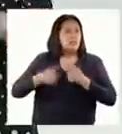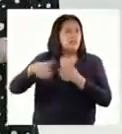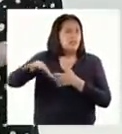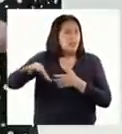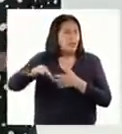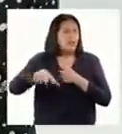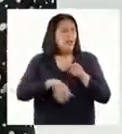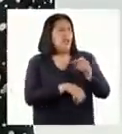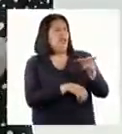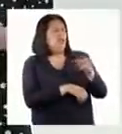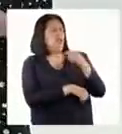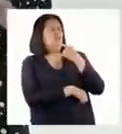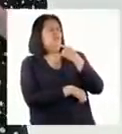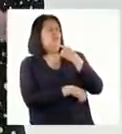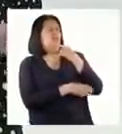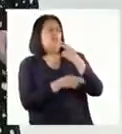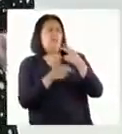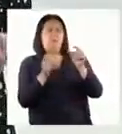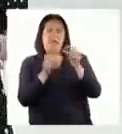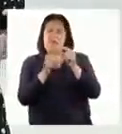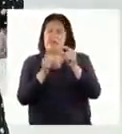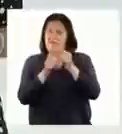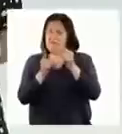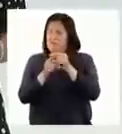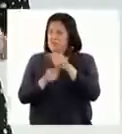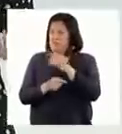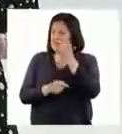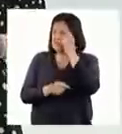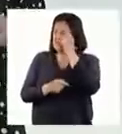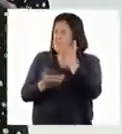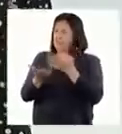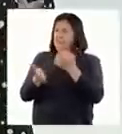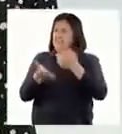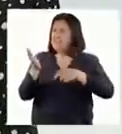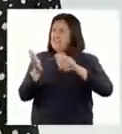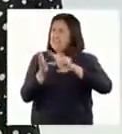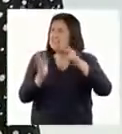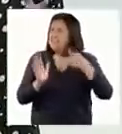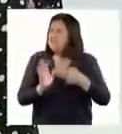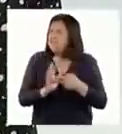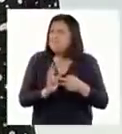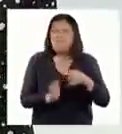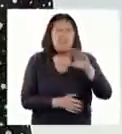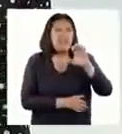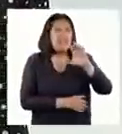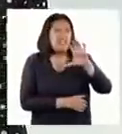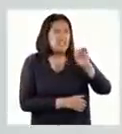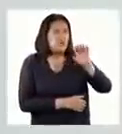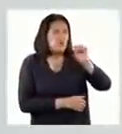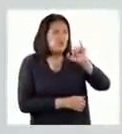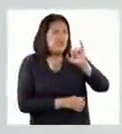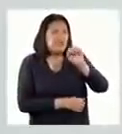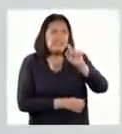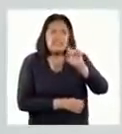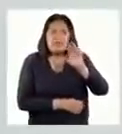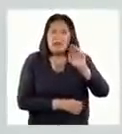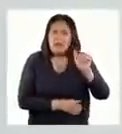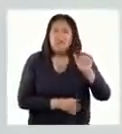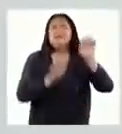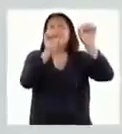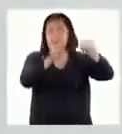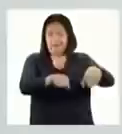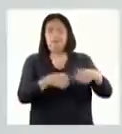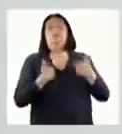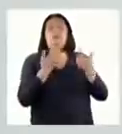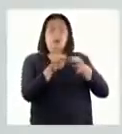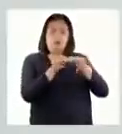una palabra que creo que entiendo, pero no estoy tan segura. ¿Podría contarnos qué son exactamente los ecosistemas? Por supuesto que